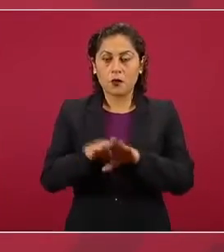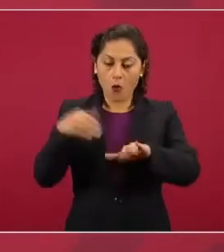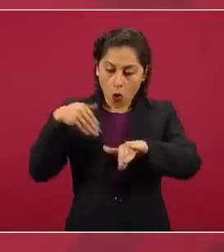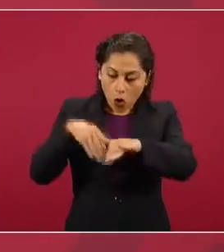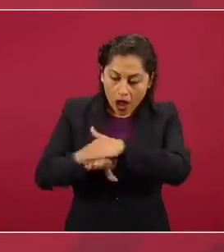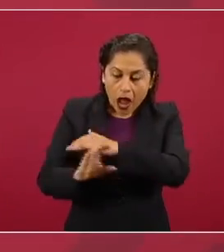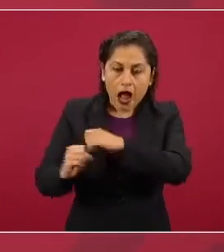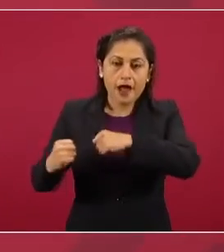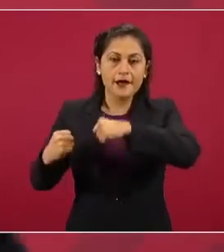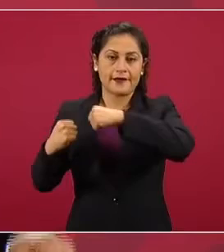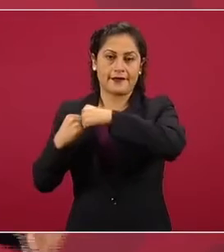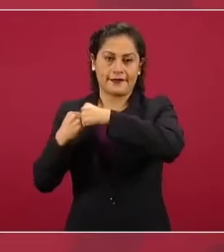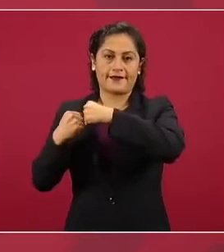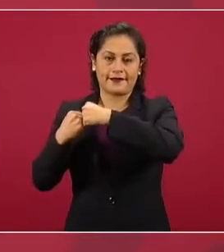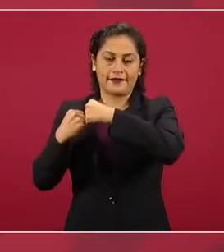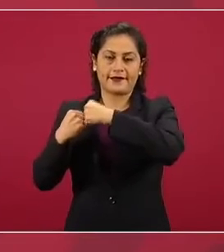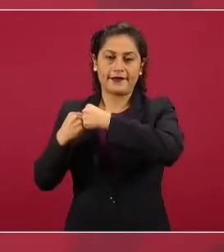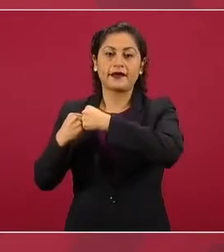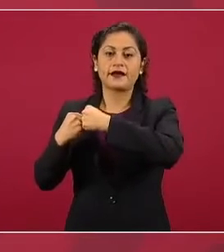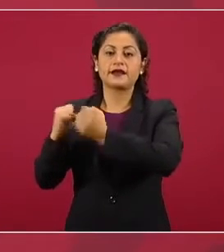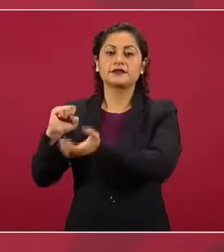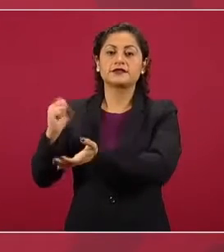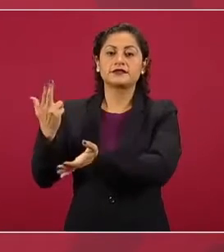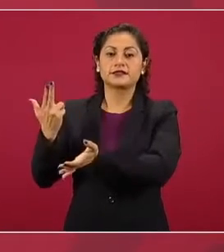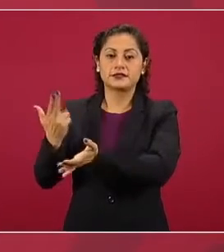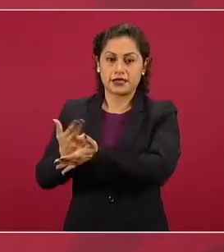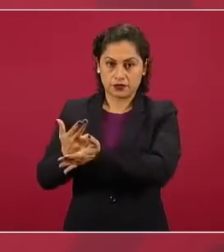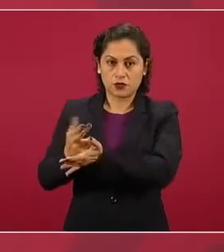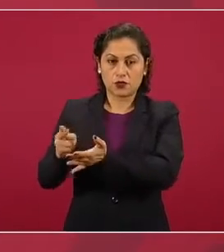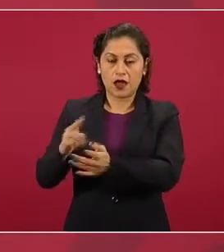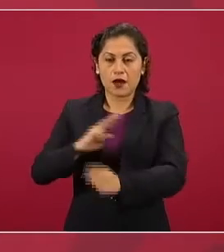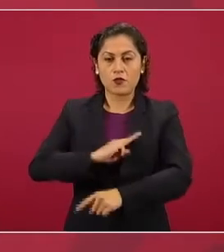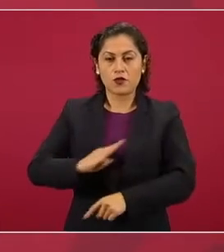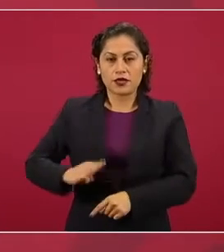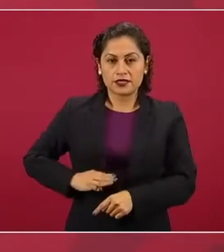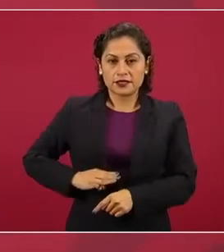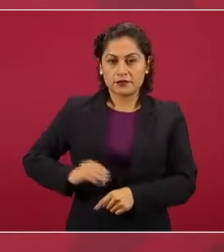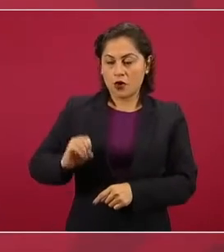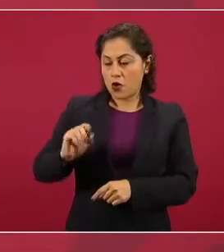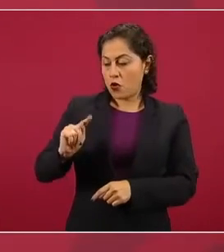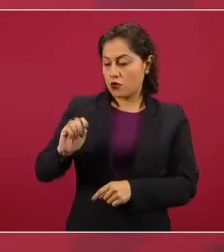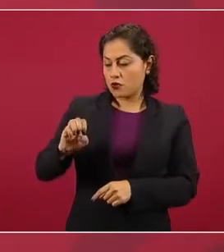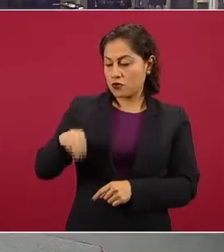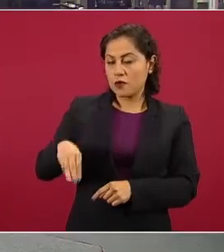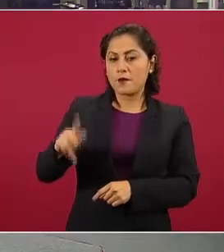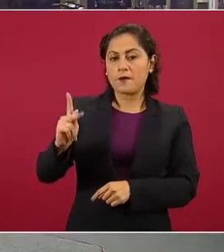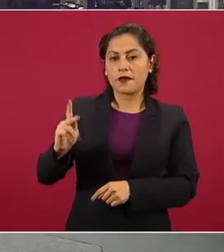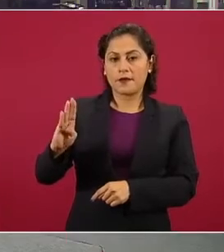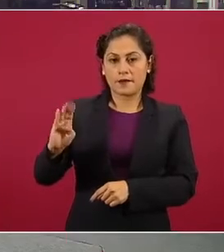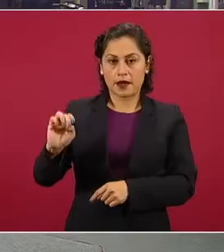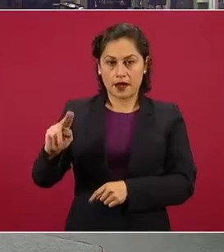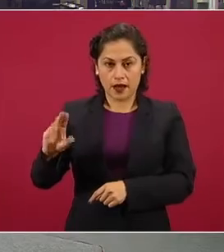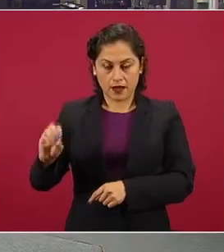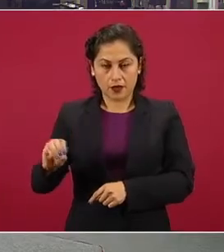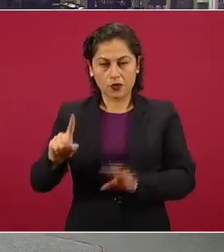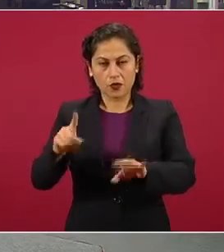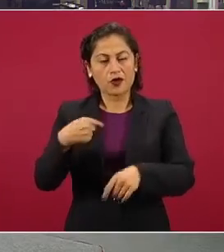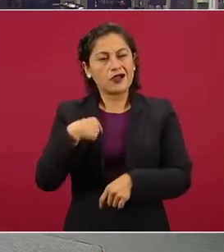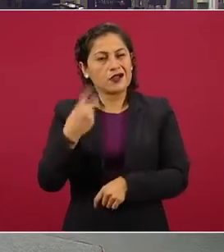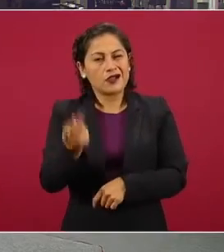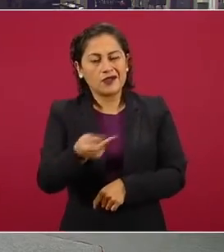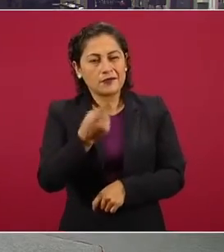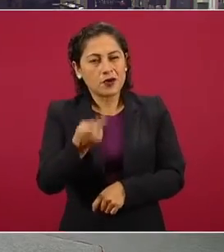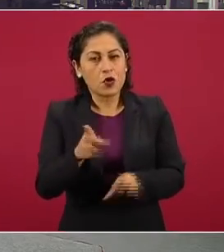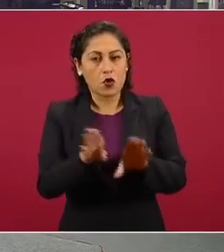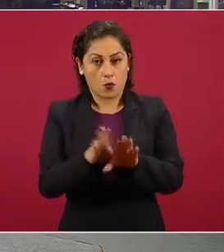Chetumal, o a la salida del municipio Otompe Blanco, que así se llama. O sea que en tiempo, digamos, esta segunda etapa